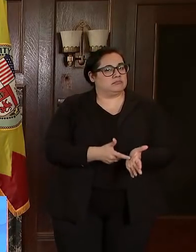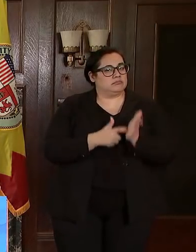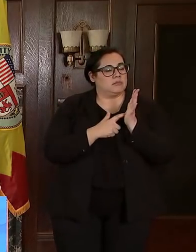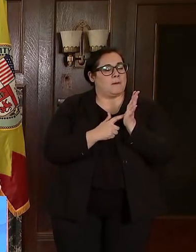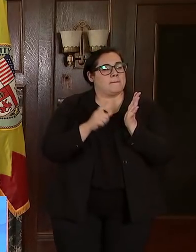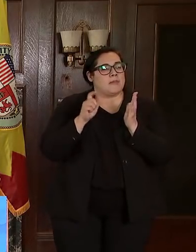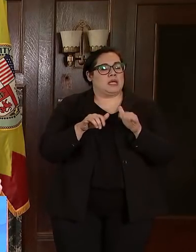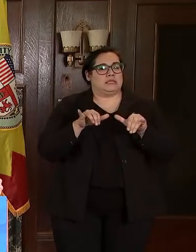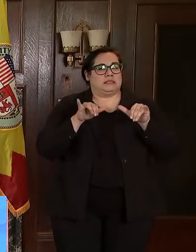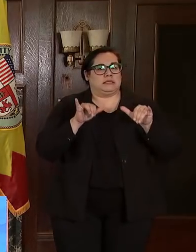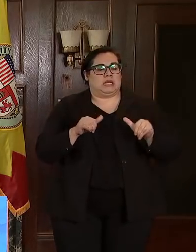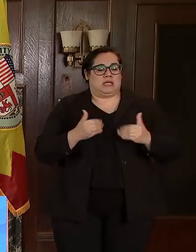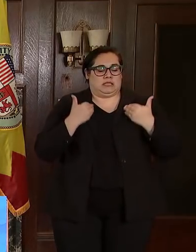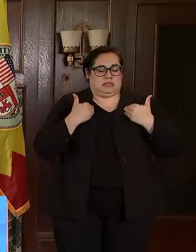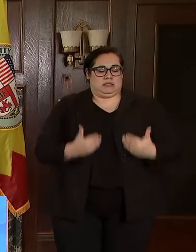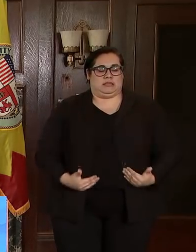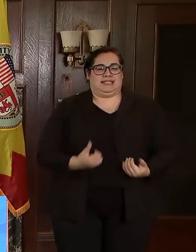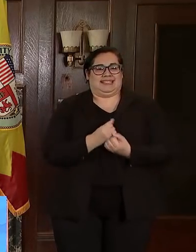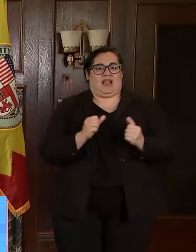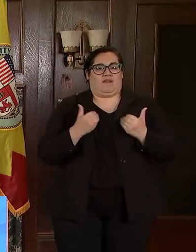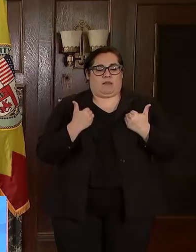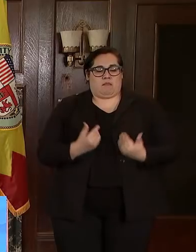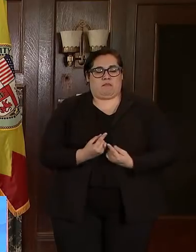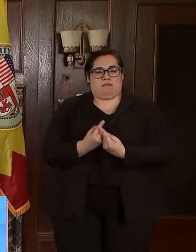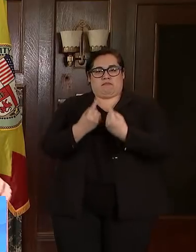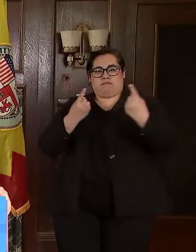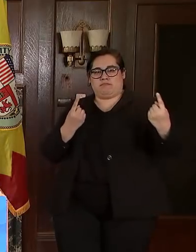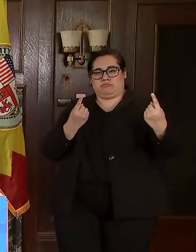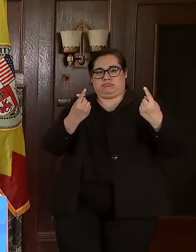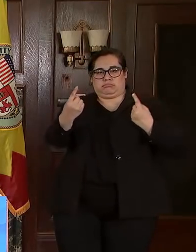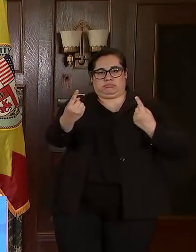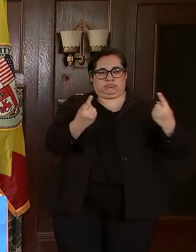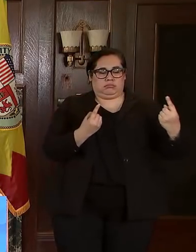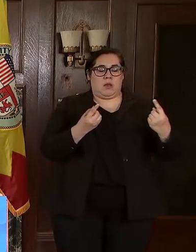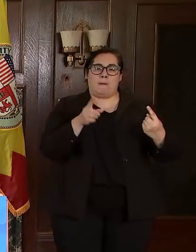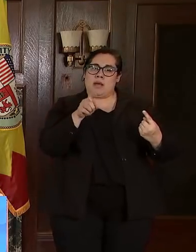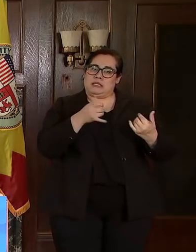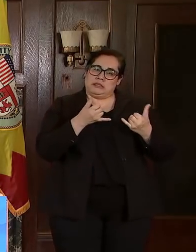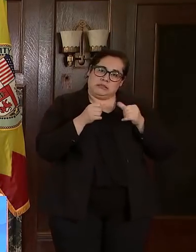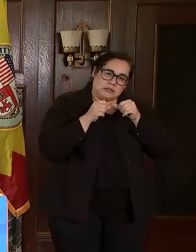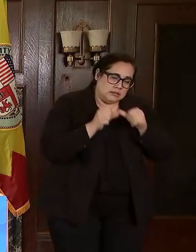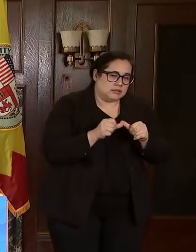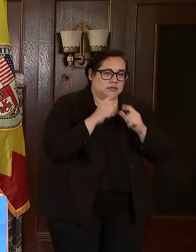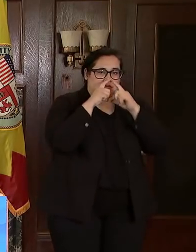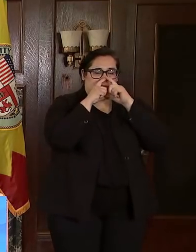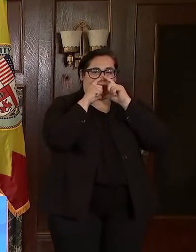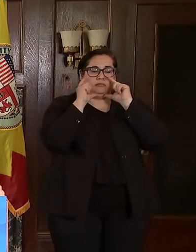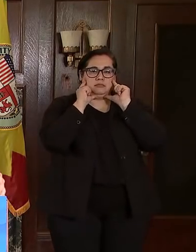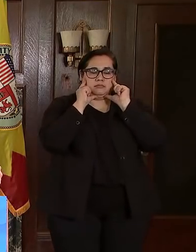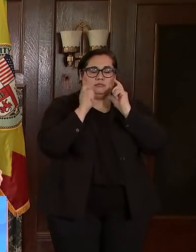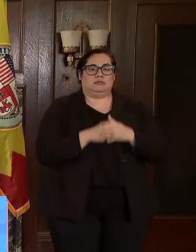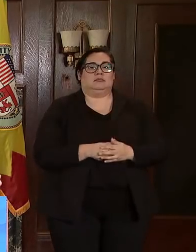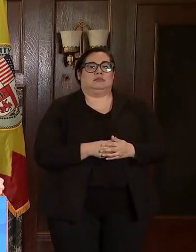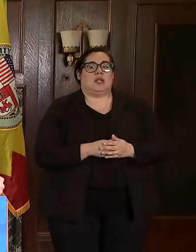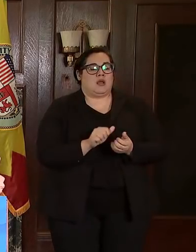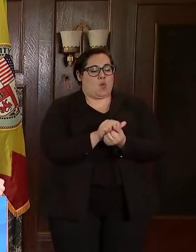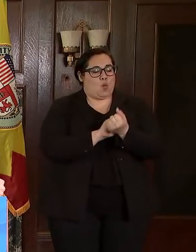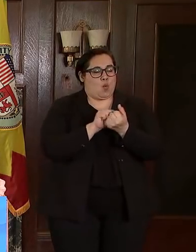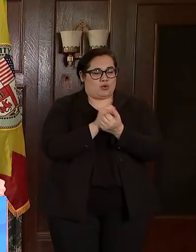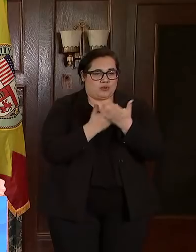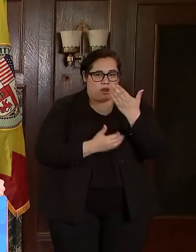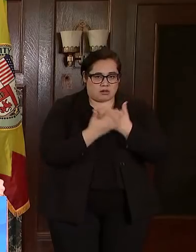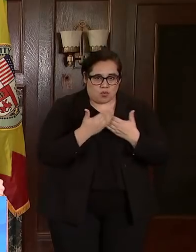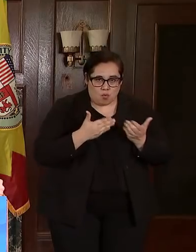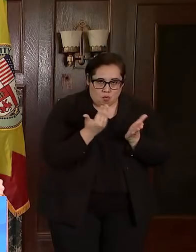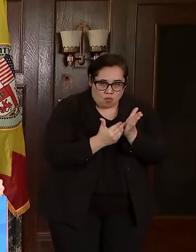que mantengan la sana distancia y que sigan llevando coberturas faciales, lavándose las